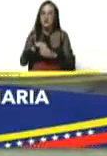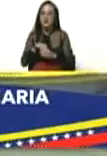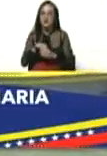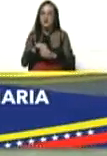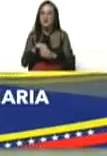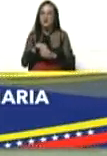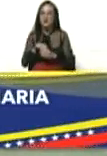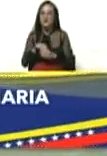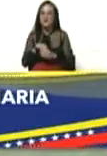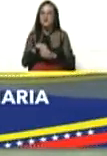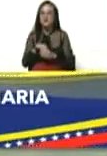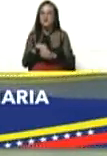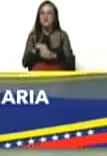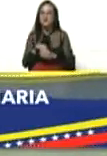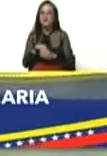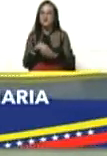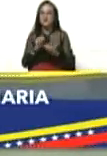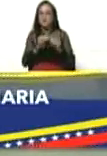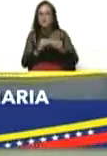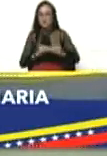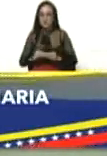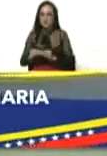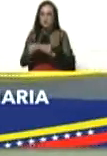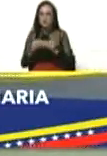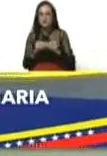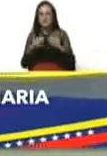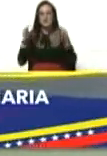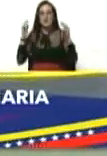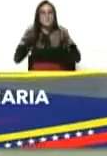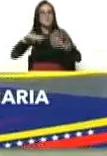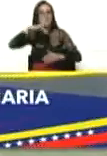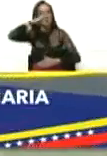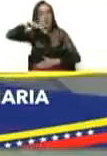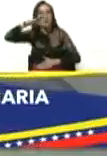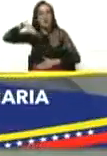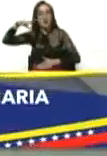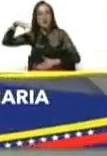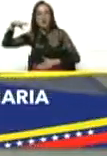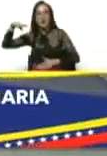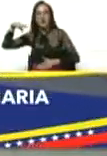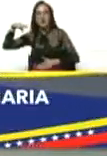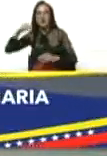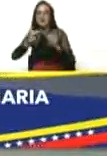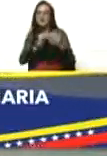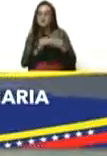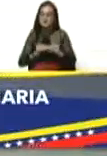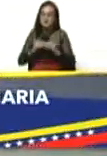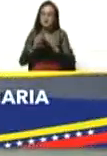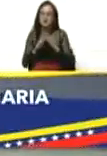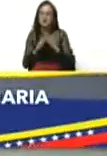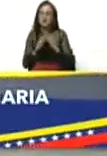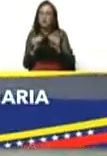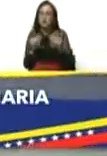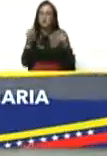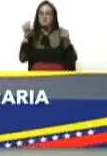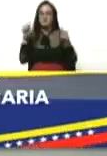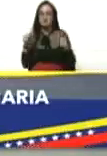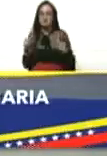externa, que incluye la rehabilitación de murales, la rehabilitación de todas las